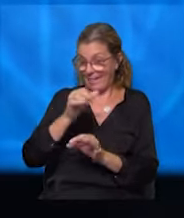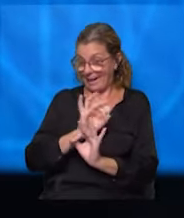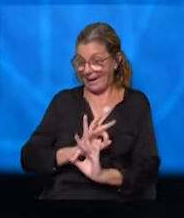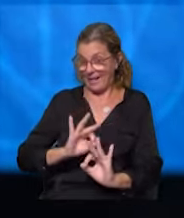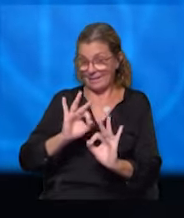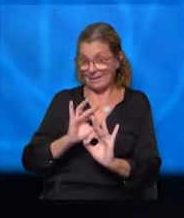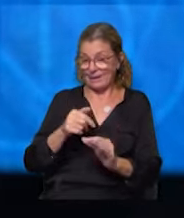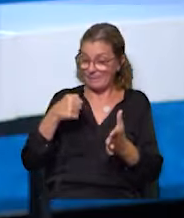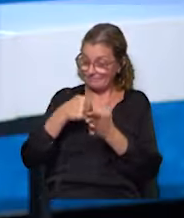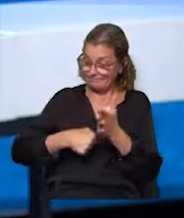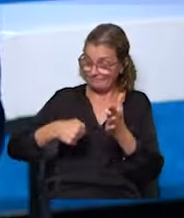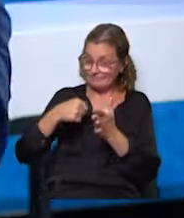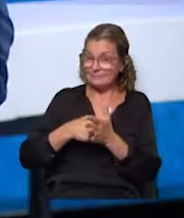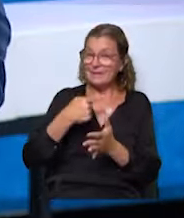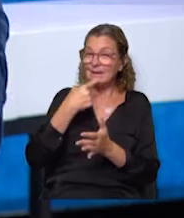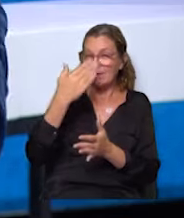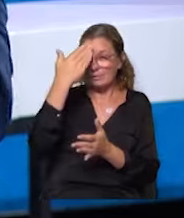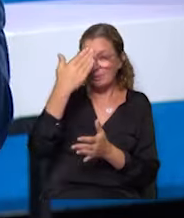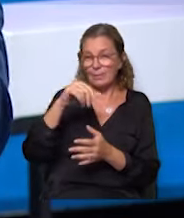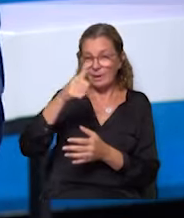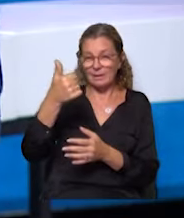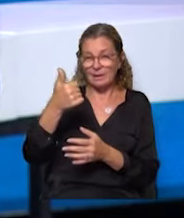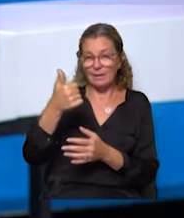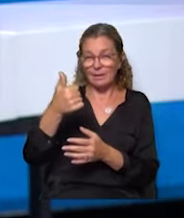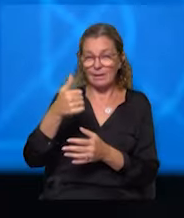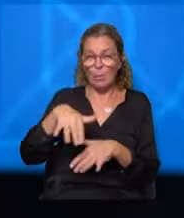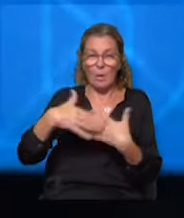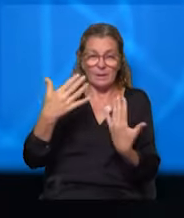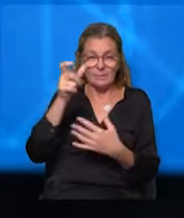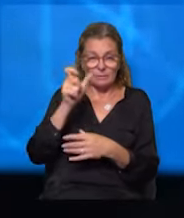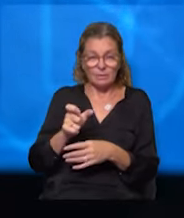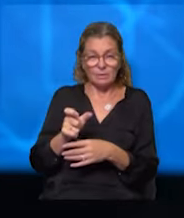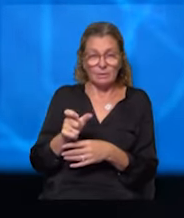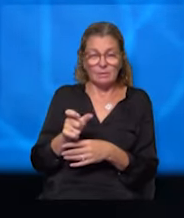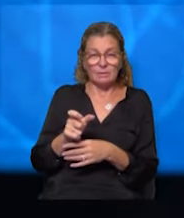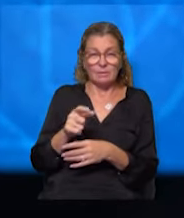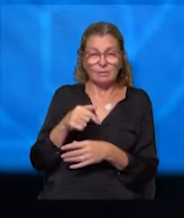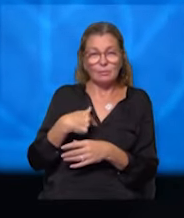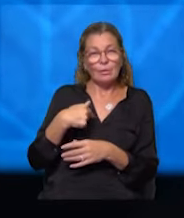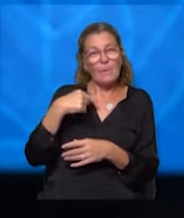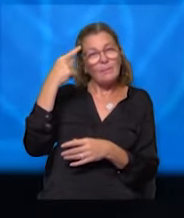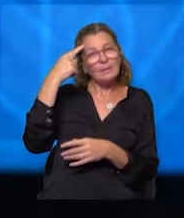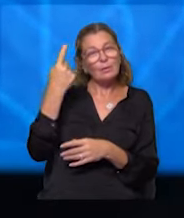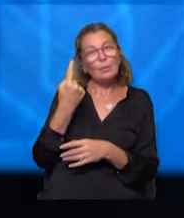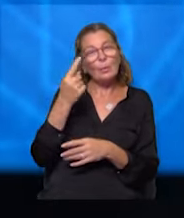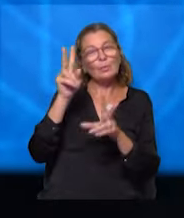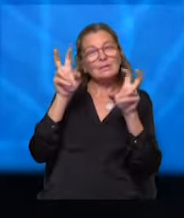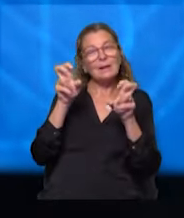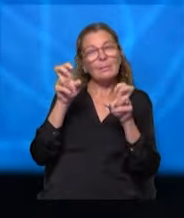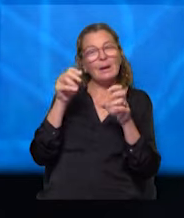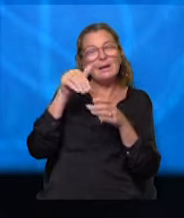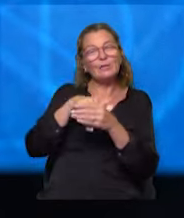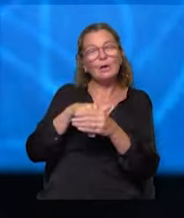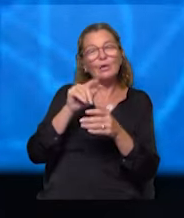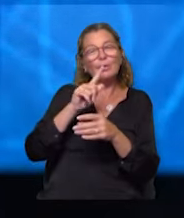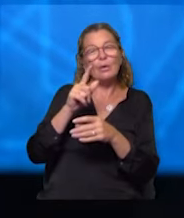que hay que pelearla dec el frente va a ganar sea cual sea el candidato yo creo que no es un tema acá las elecciones no